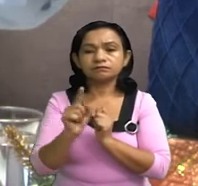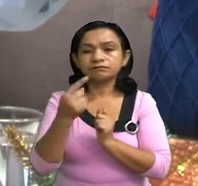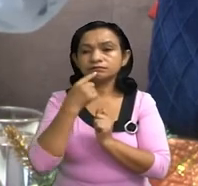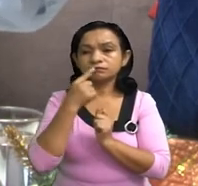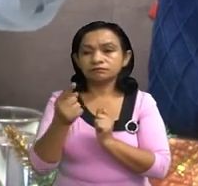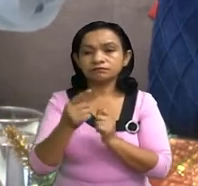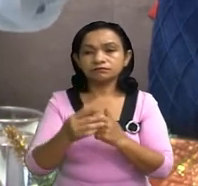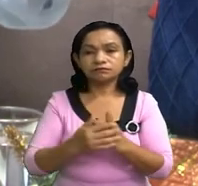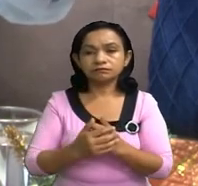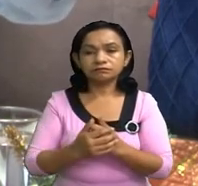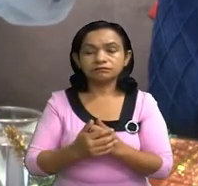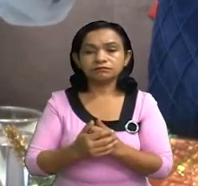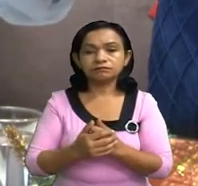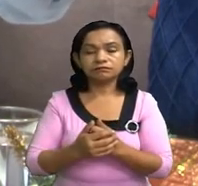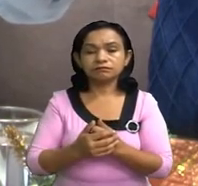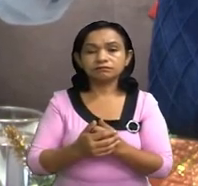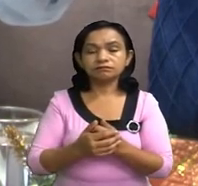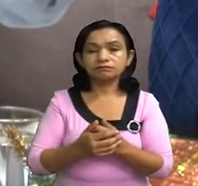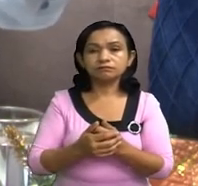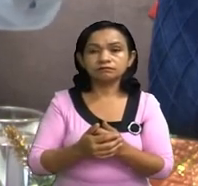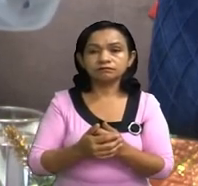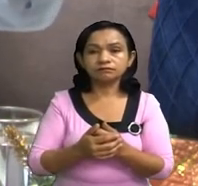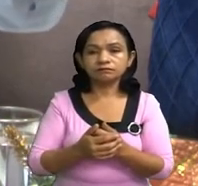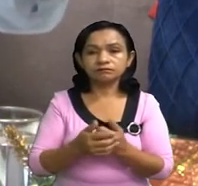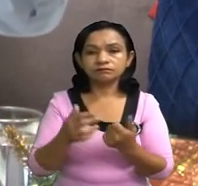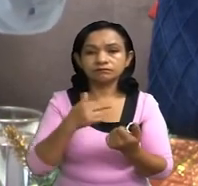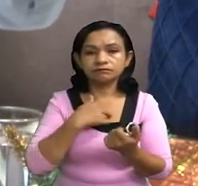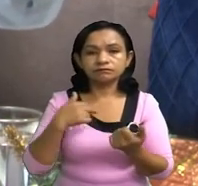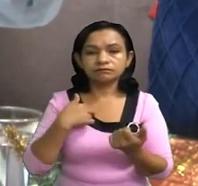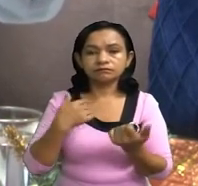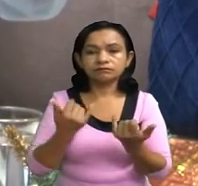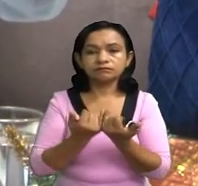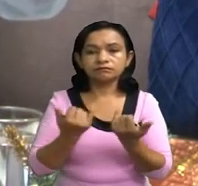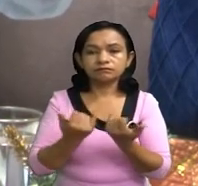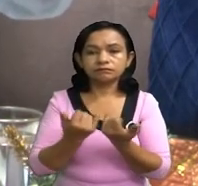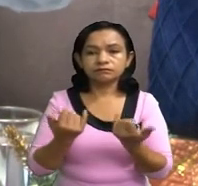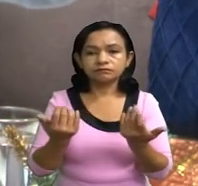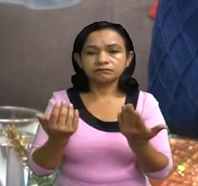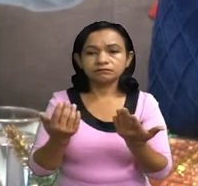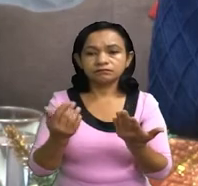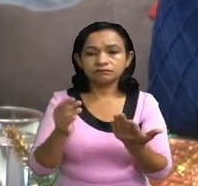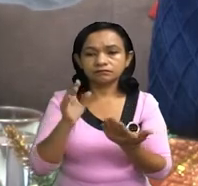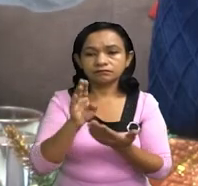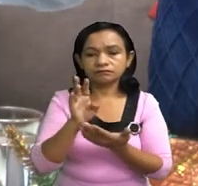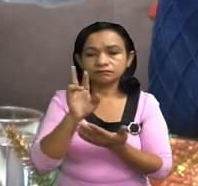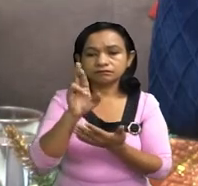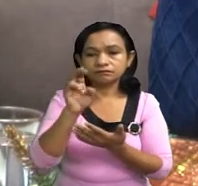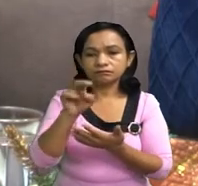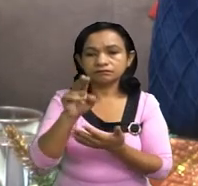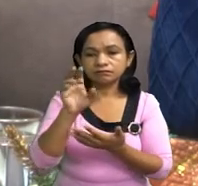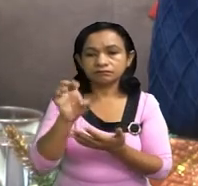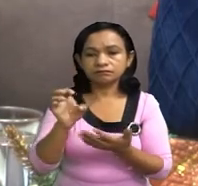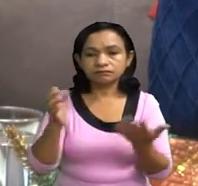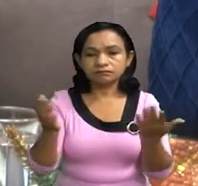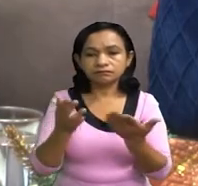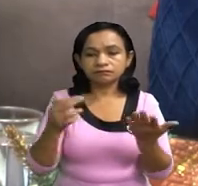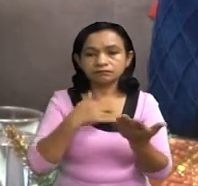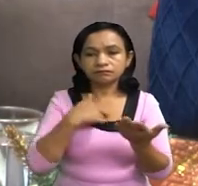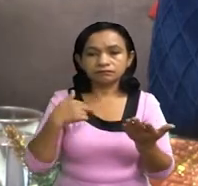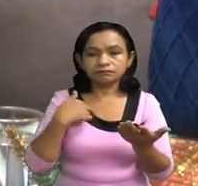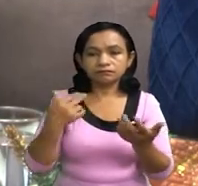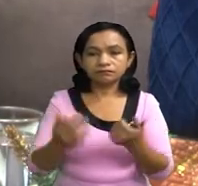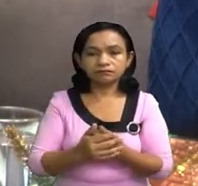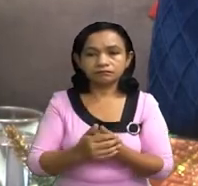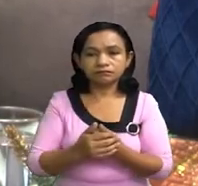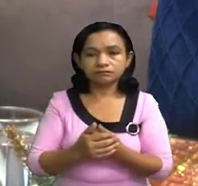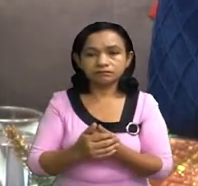dijimos: Cardenal Obando, no creemos que hay 500... Perdón, es que tanto amé al Cardenal Obando